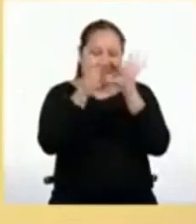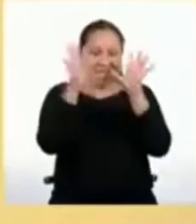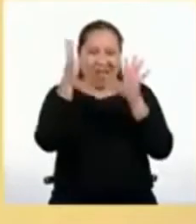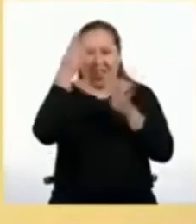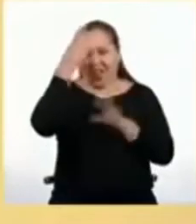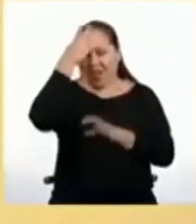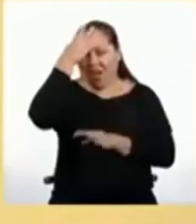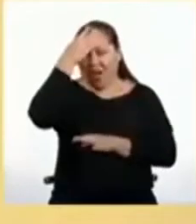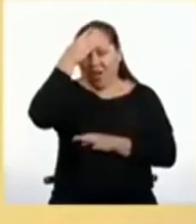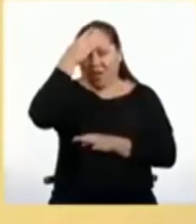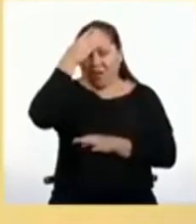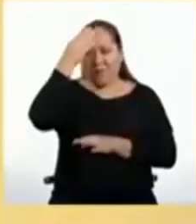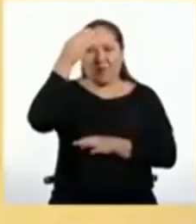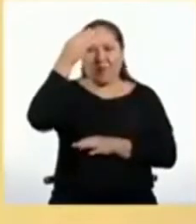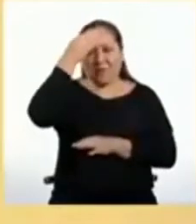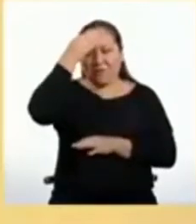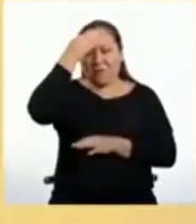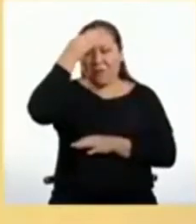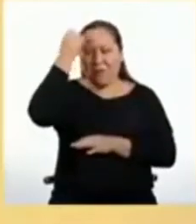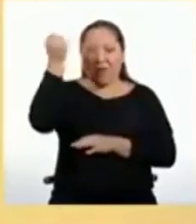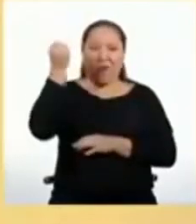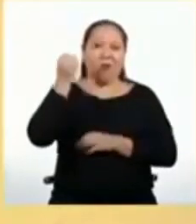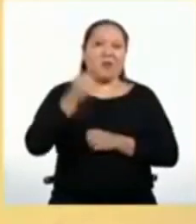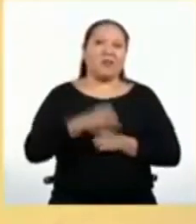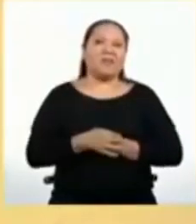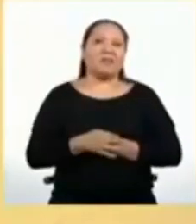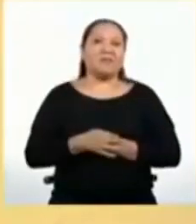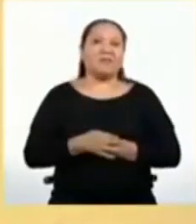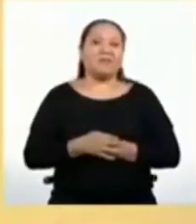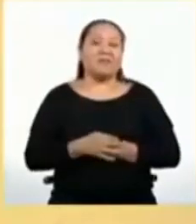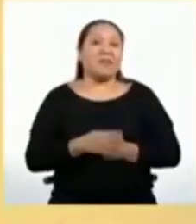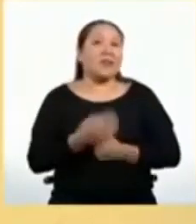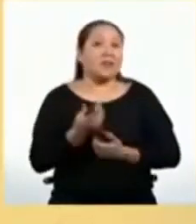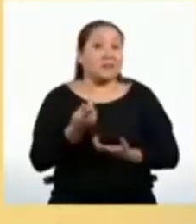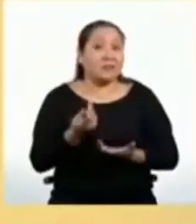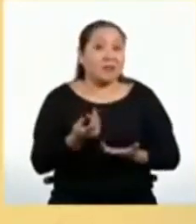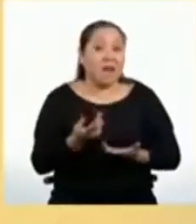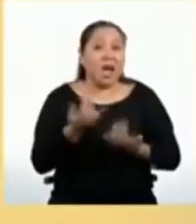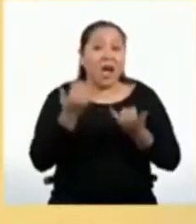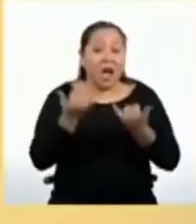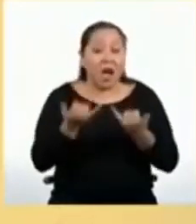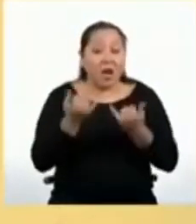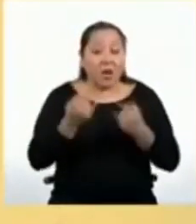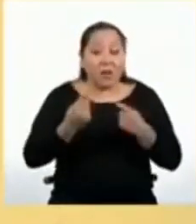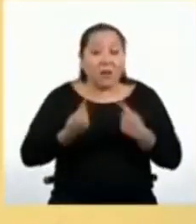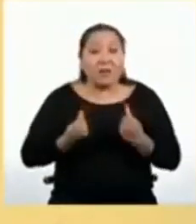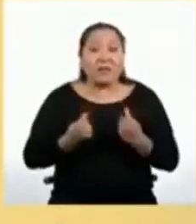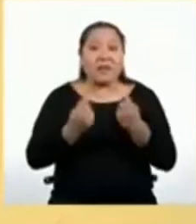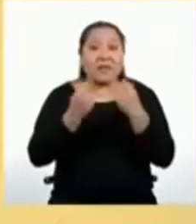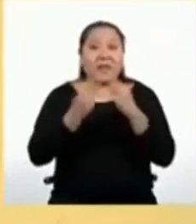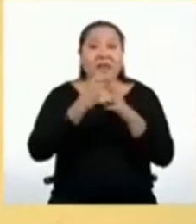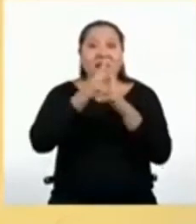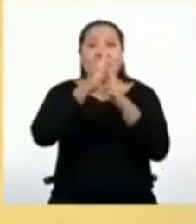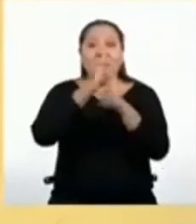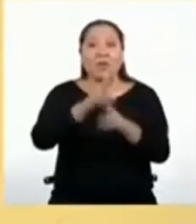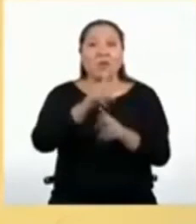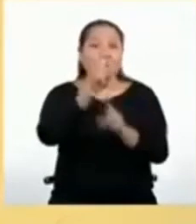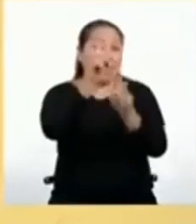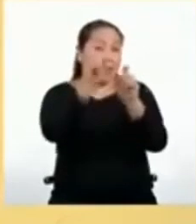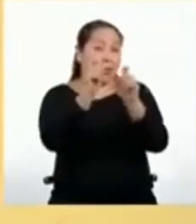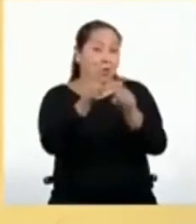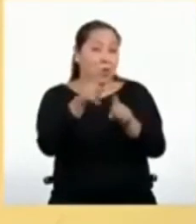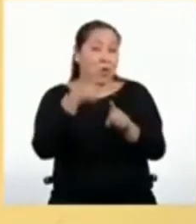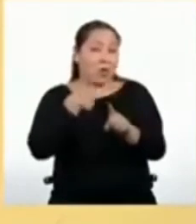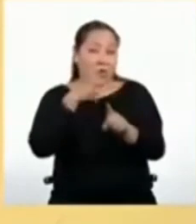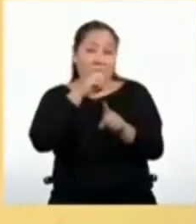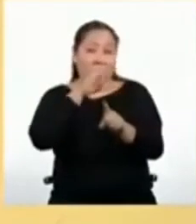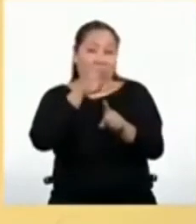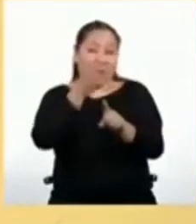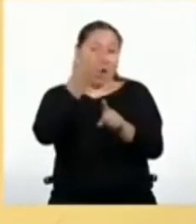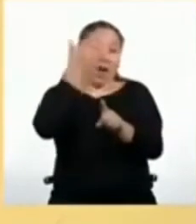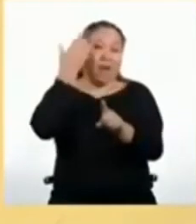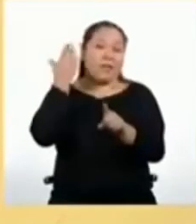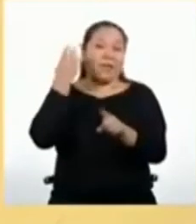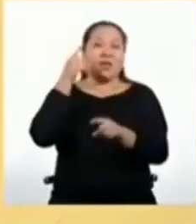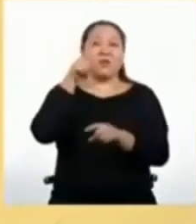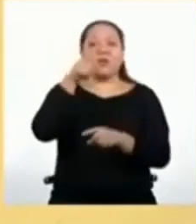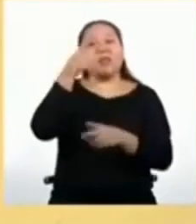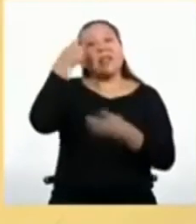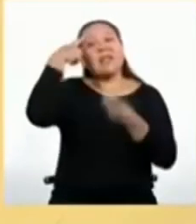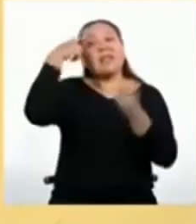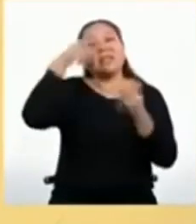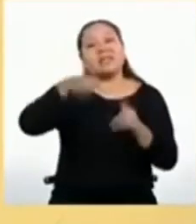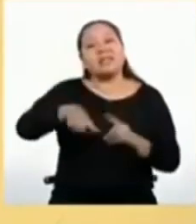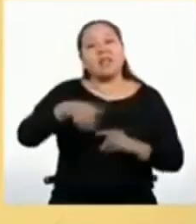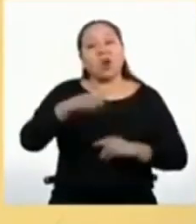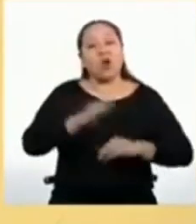aprendida. Bueno, ¿qué te parece si ahora tratamos de responder una de las preguntas que hice al inicio? Si decidimos construir